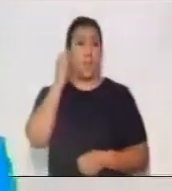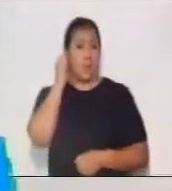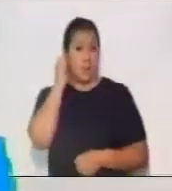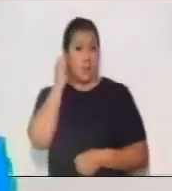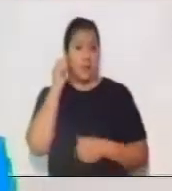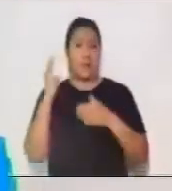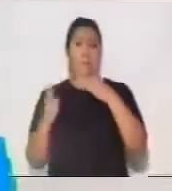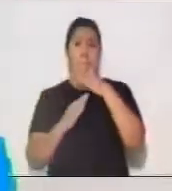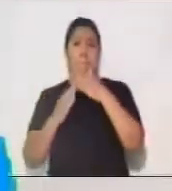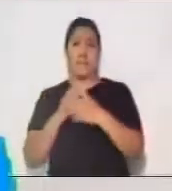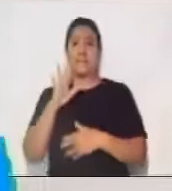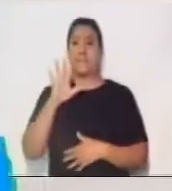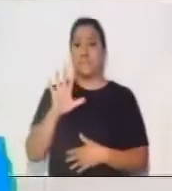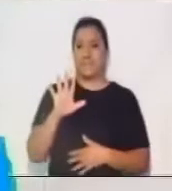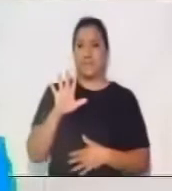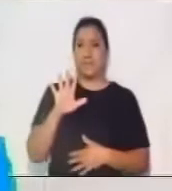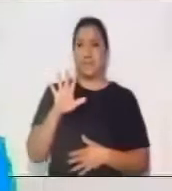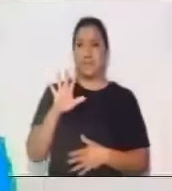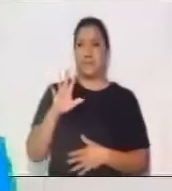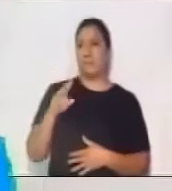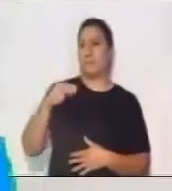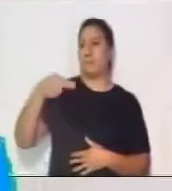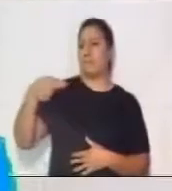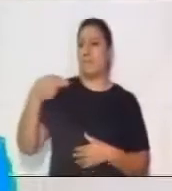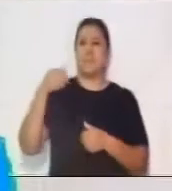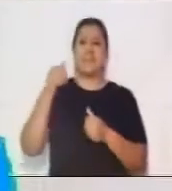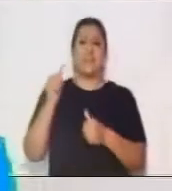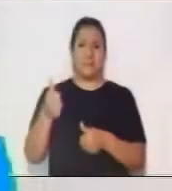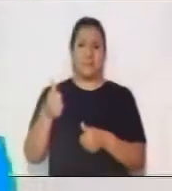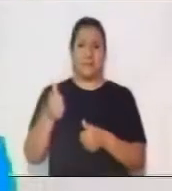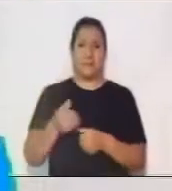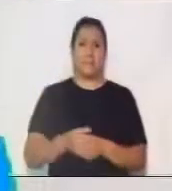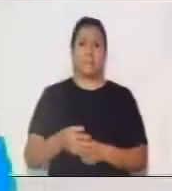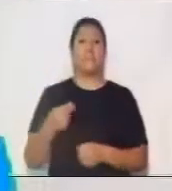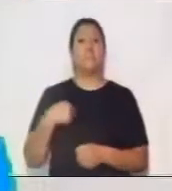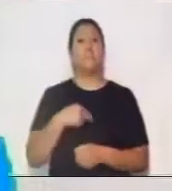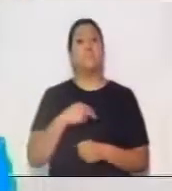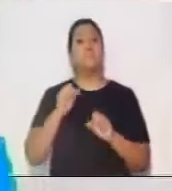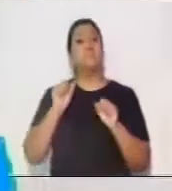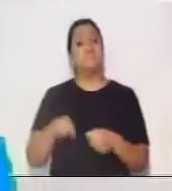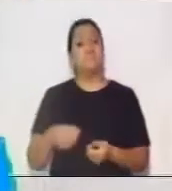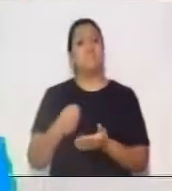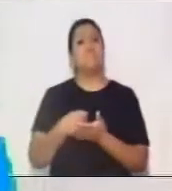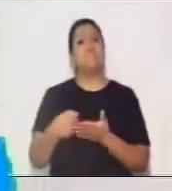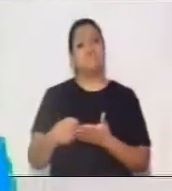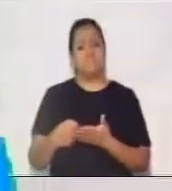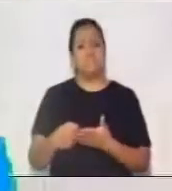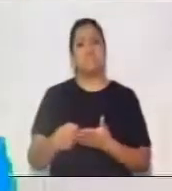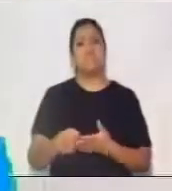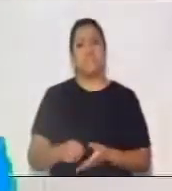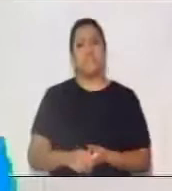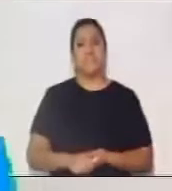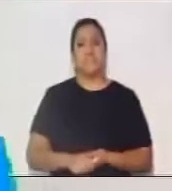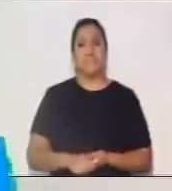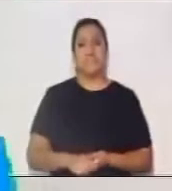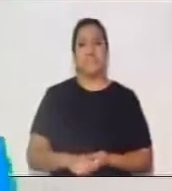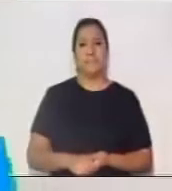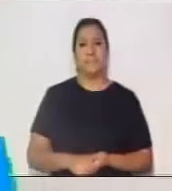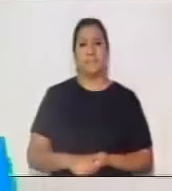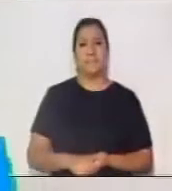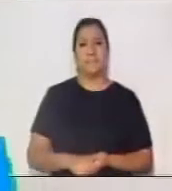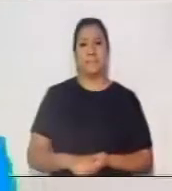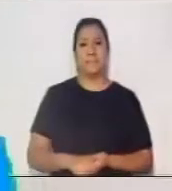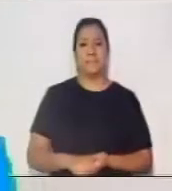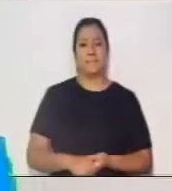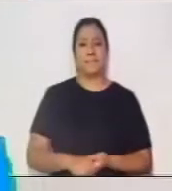saber nada respecto de los cargos que cobraba el hospital en ese momento. Y creo que nos hemos sentido bendecidos y respaldados de haber